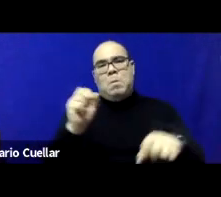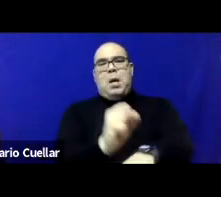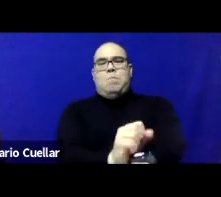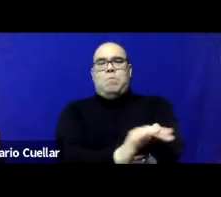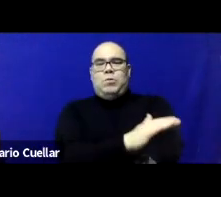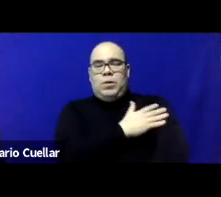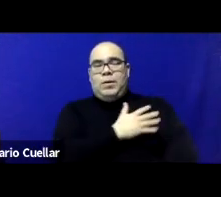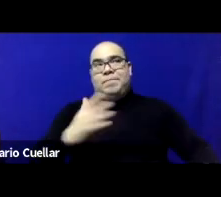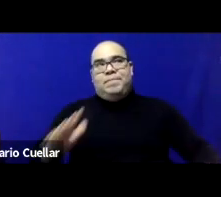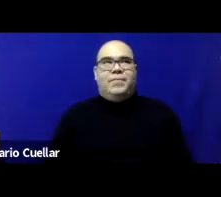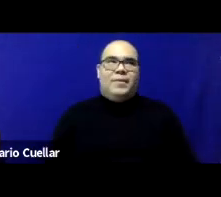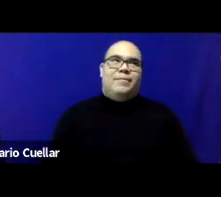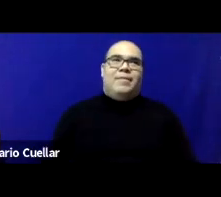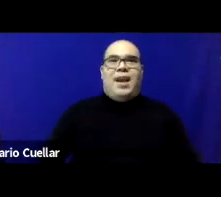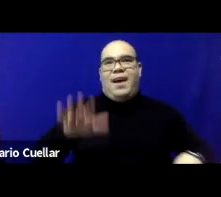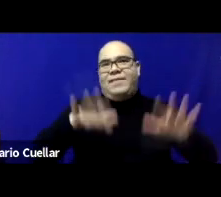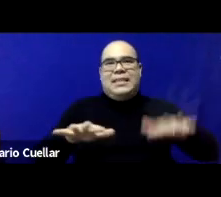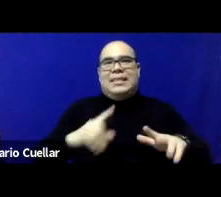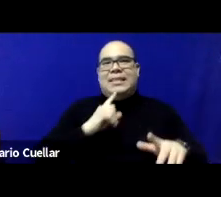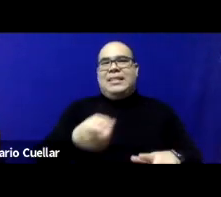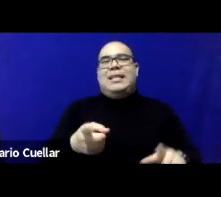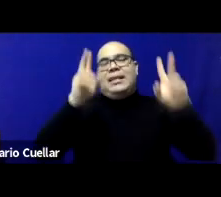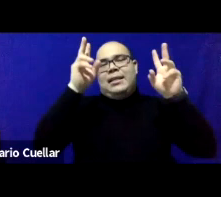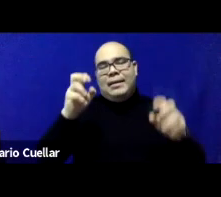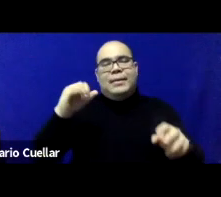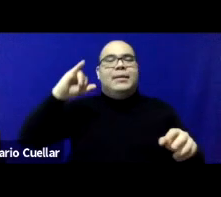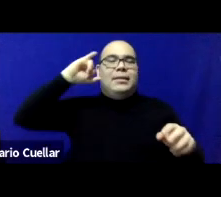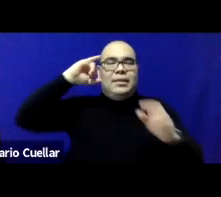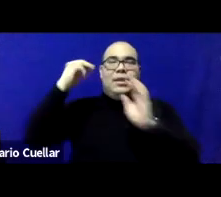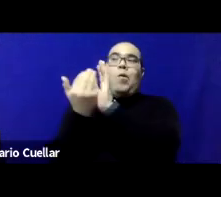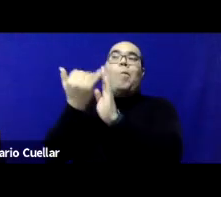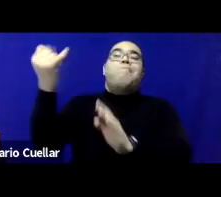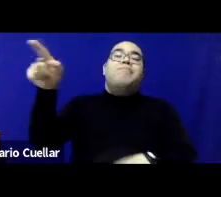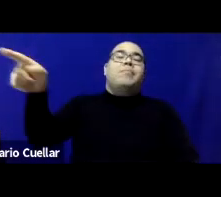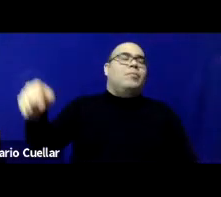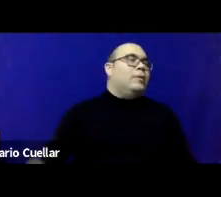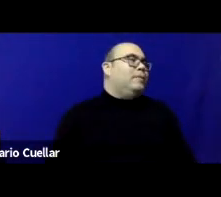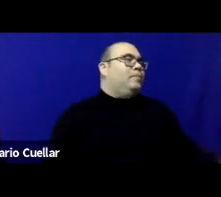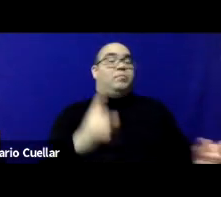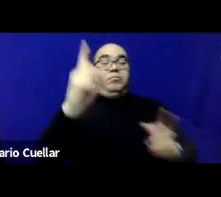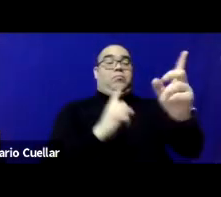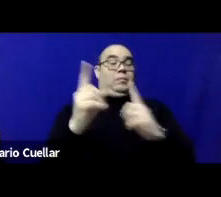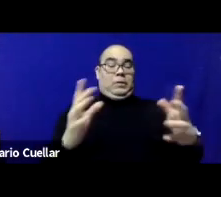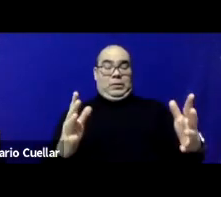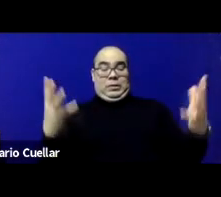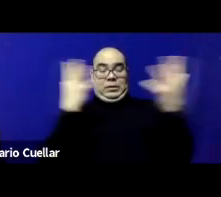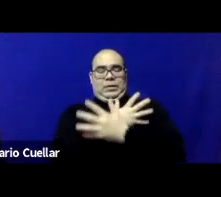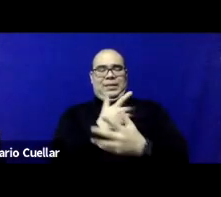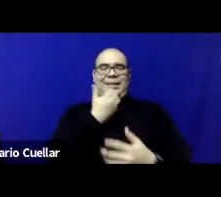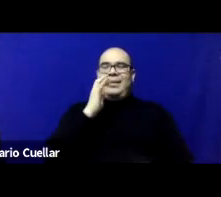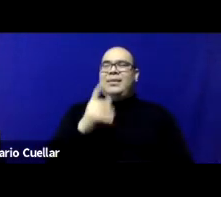hay cosas que a veces, y que igualmente están los psicólogos educativos expuestos, ¿no? A que pase, y puede pasar, que ustedes